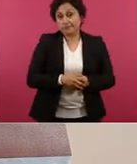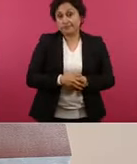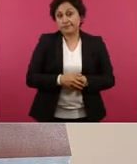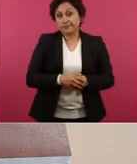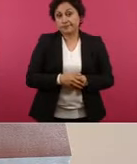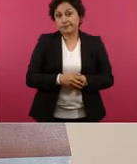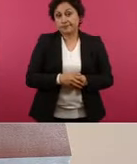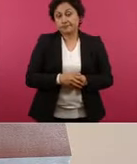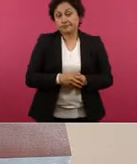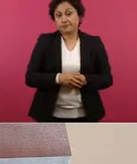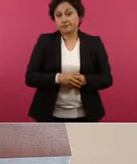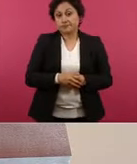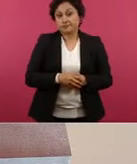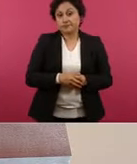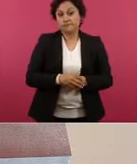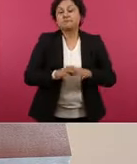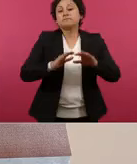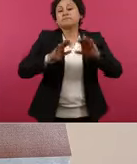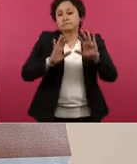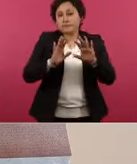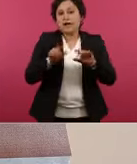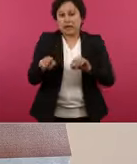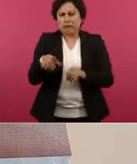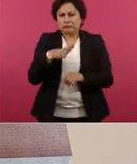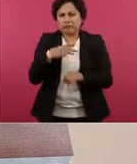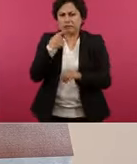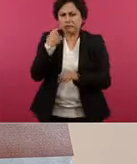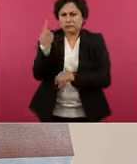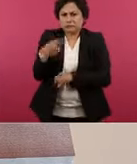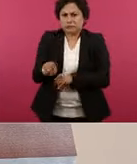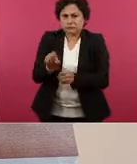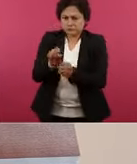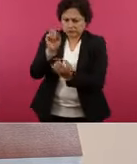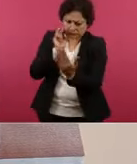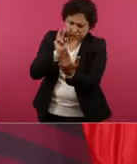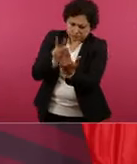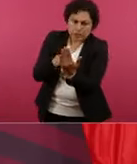según la acusación que existe,